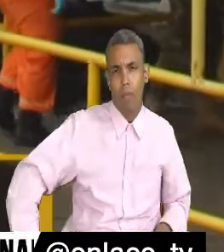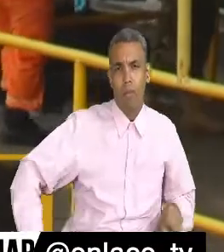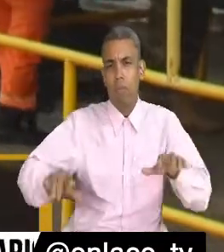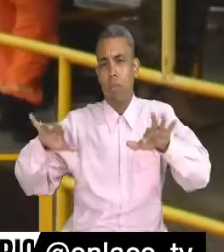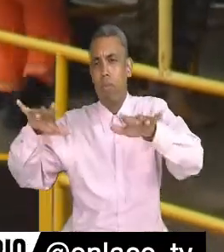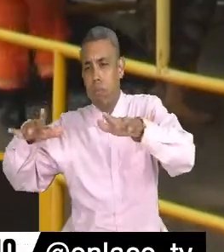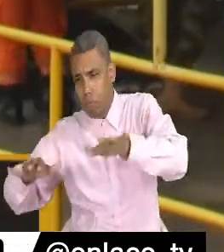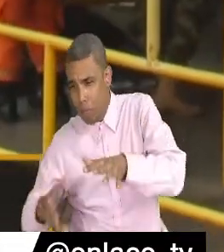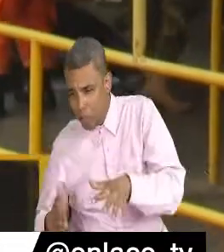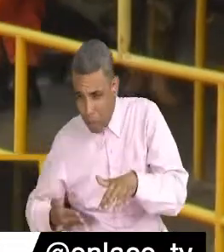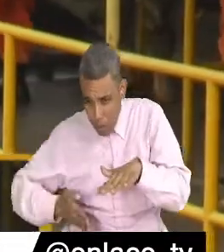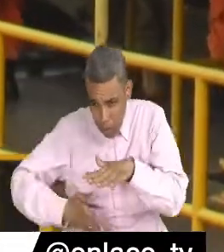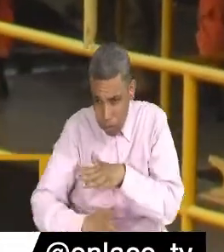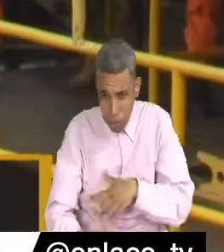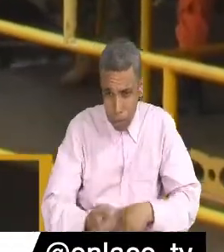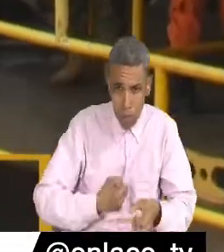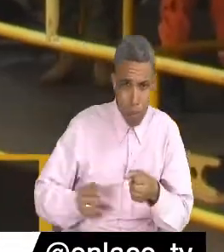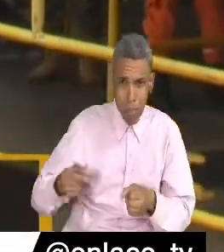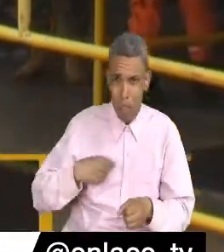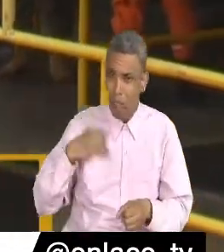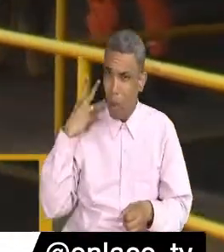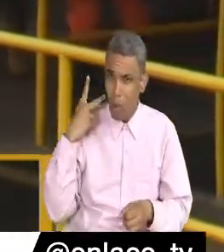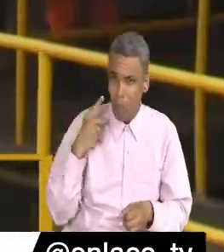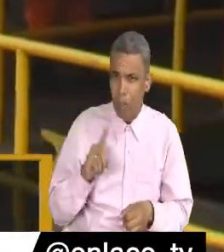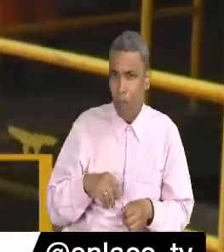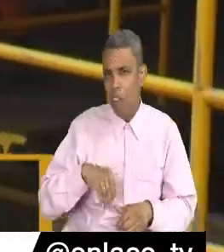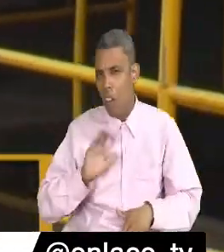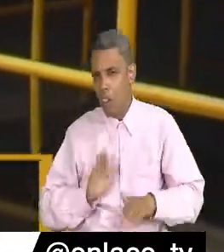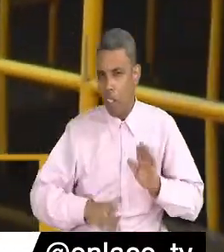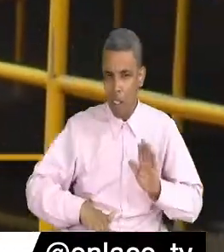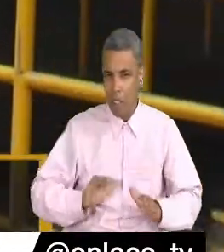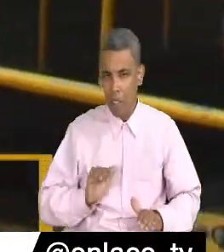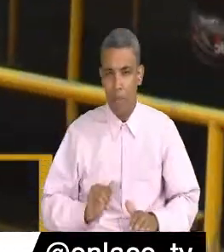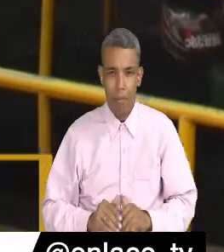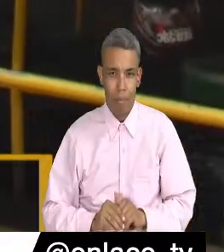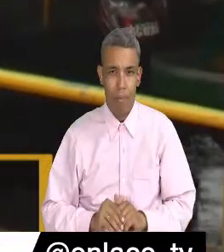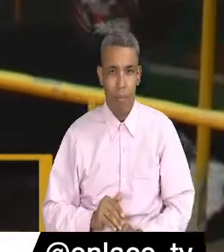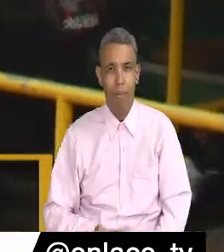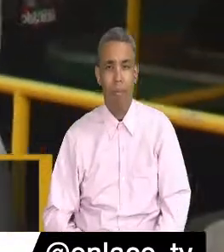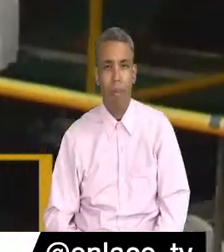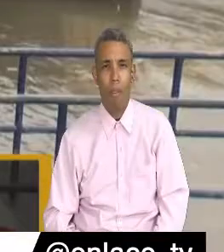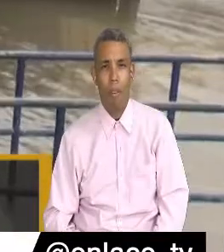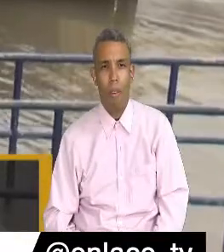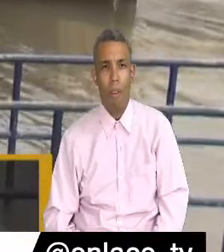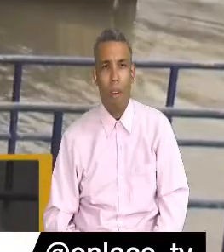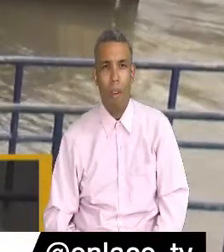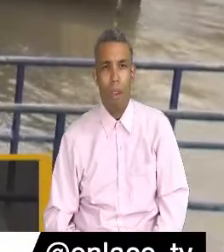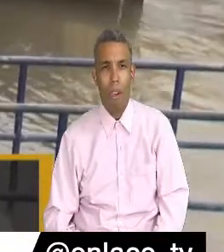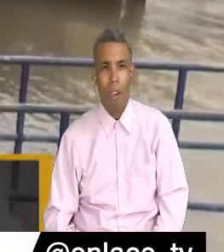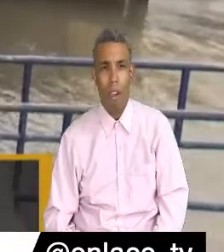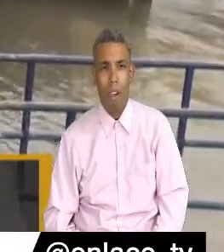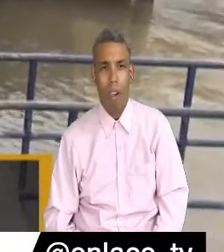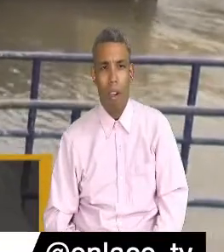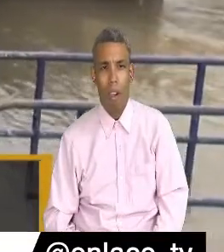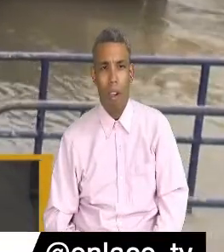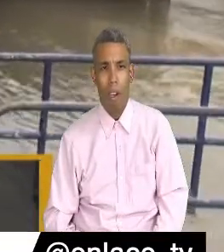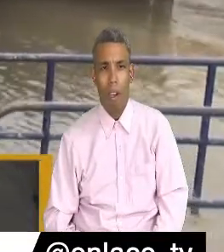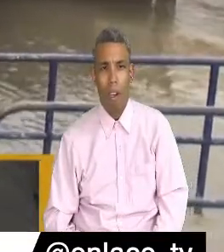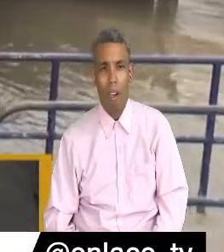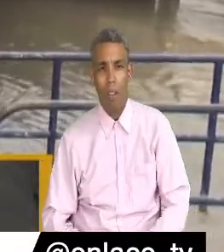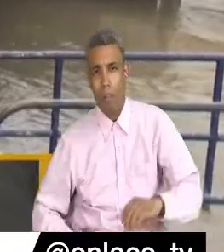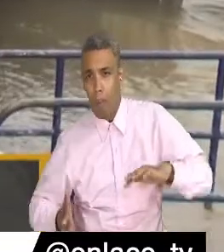realizaban esporádicamente. Los hermanos no se dedicaban a esa actividad a diario. No fueron pescadores, nosotros nunca fuimos